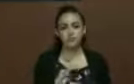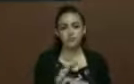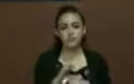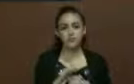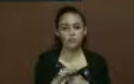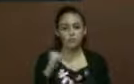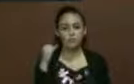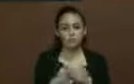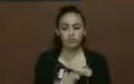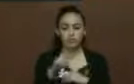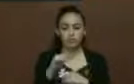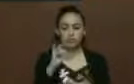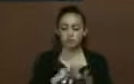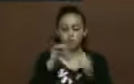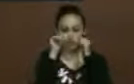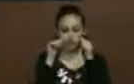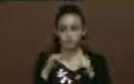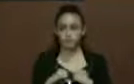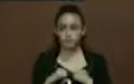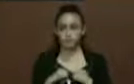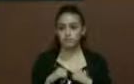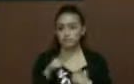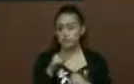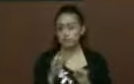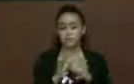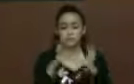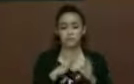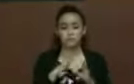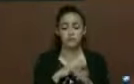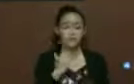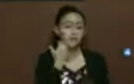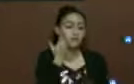abundo más, les agradezco su atención. Si hubiera algún